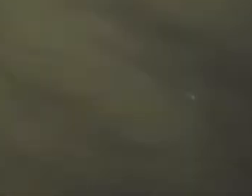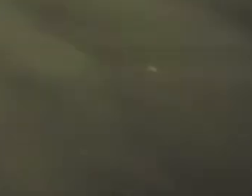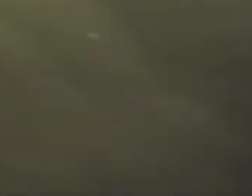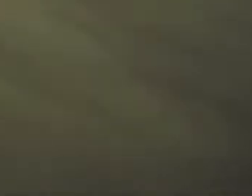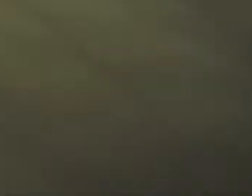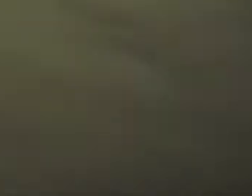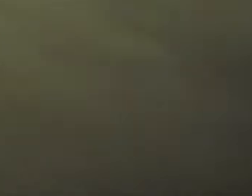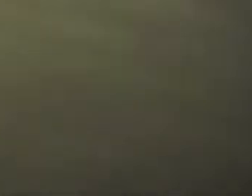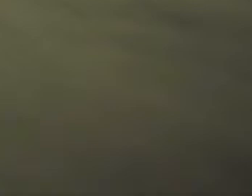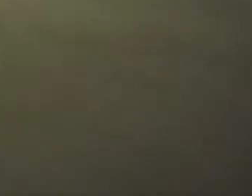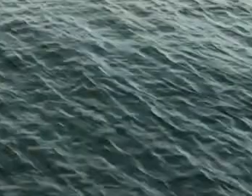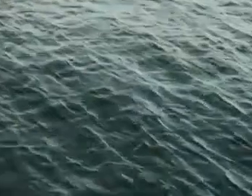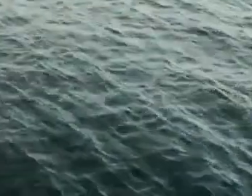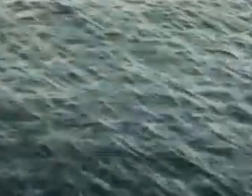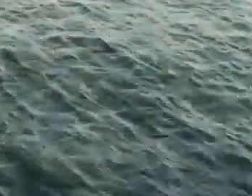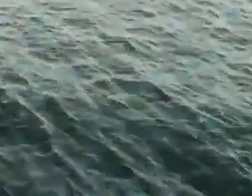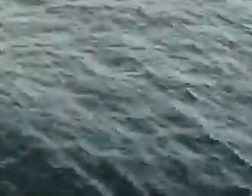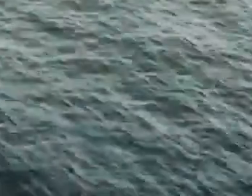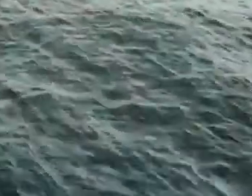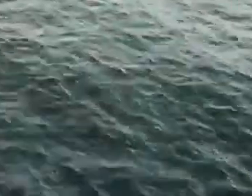Al contrario.